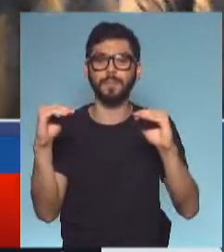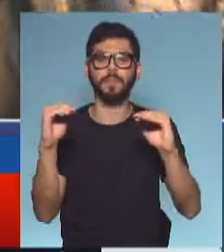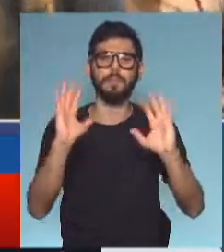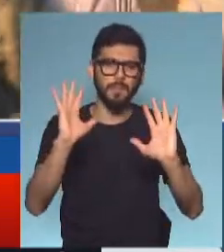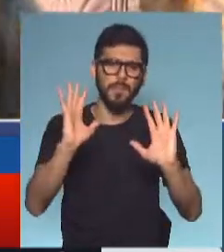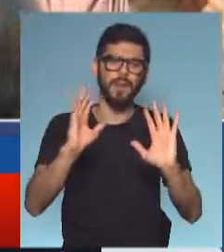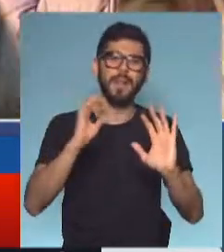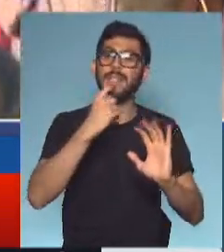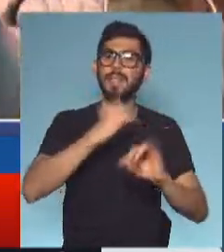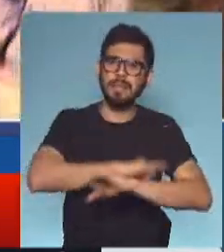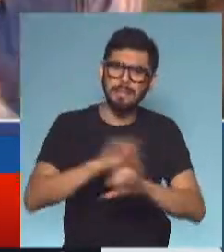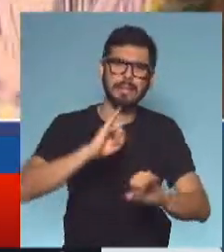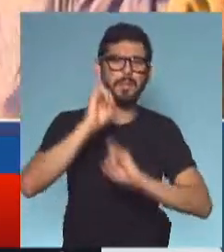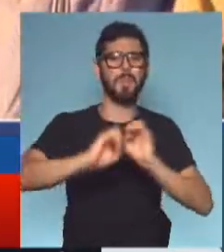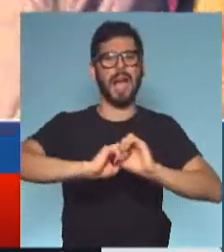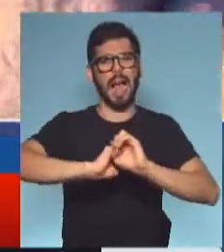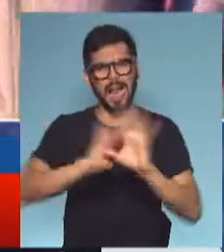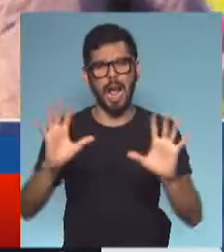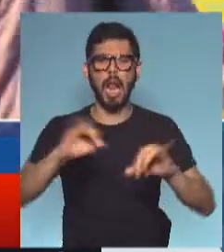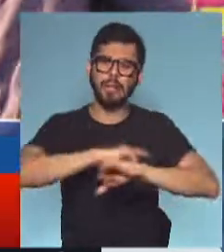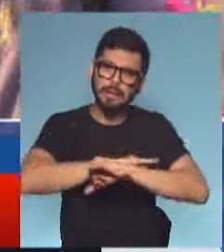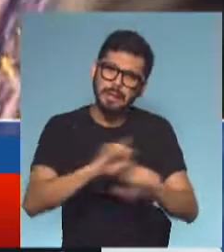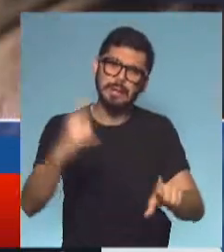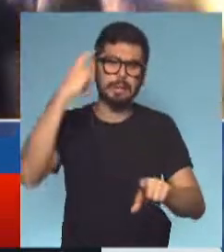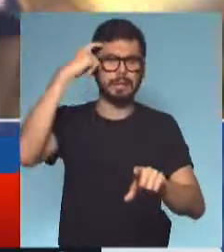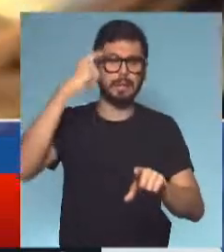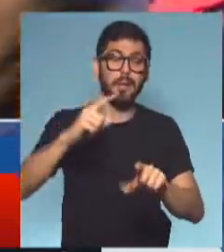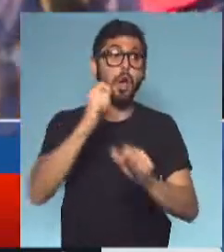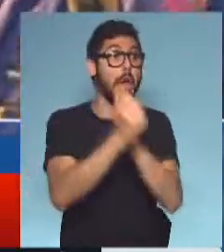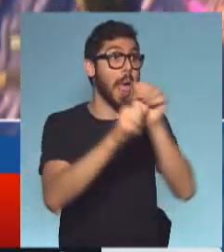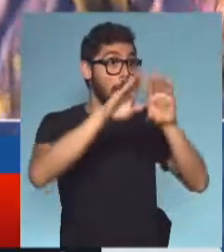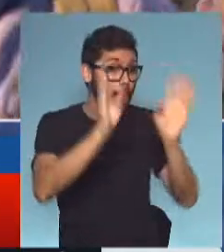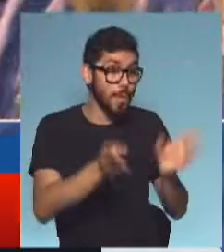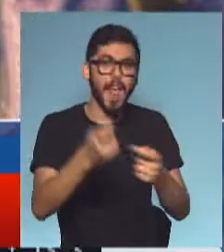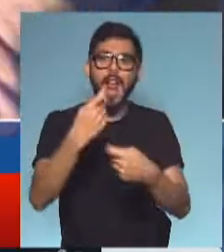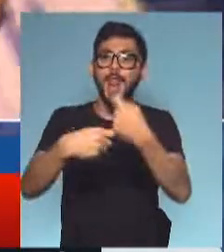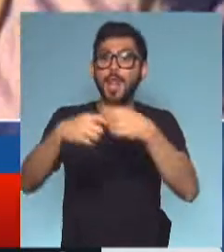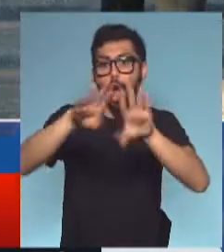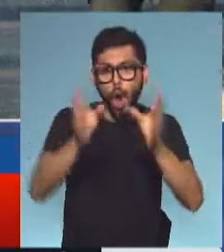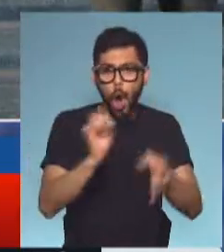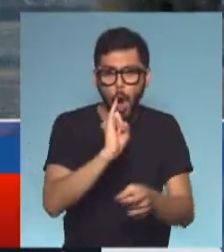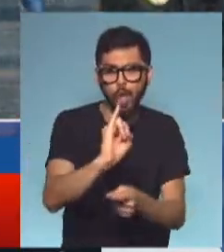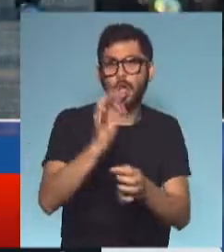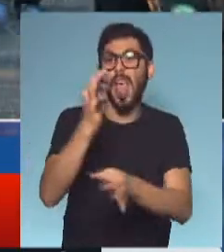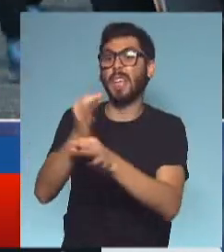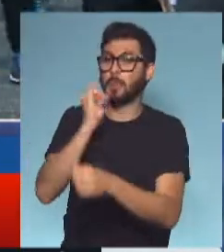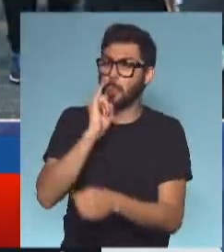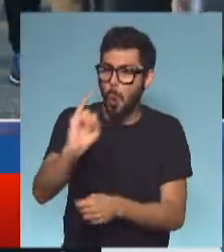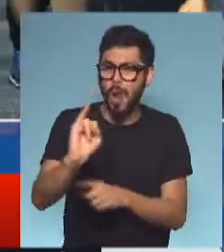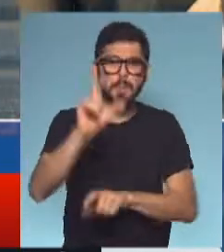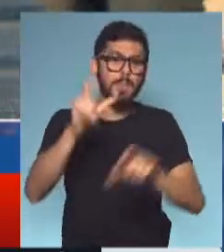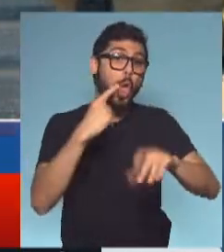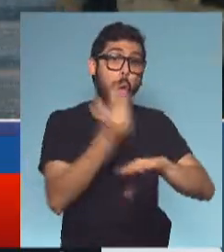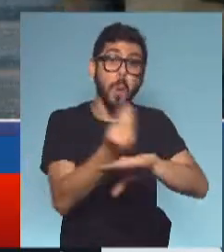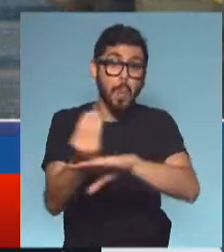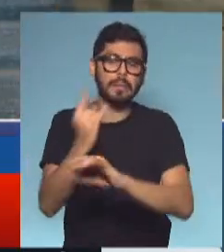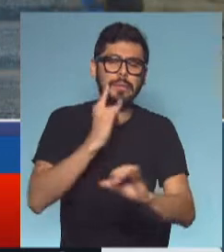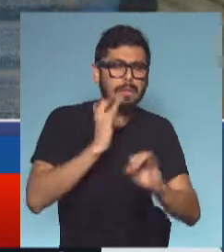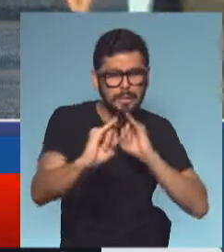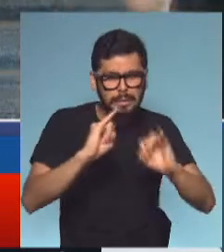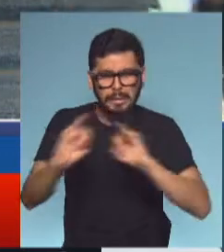las cuestiones, si generamos la conciencia necesaria, tanto en las empresas, como en los negocios, como en el sistema educativo, como en los vecinos y las vecinas en general,